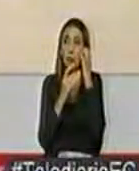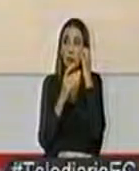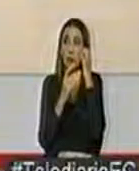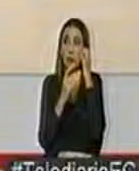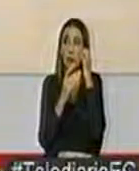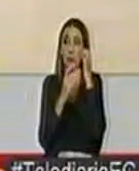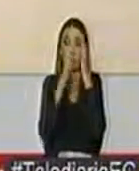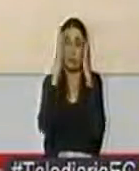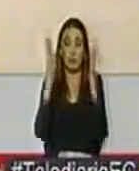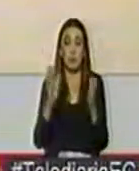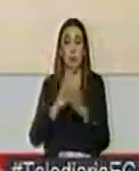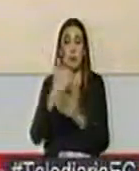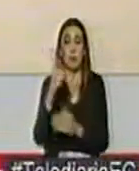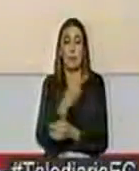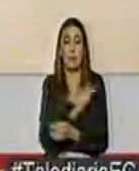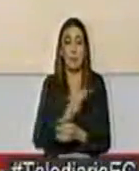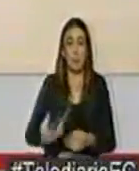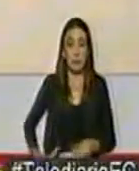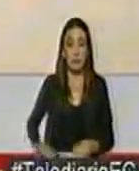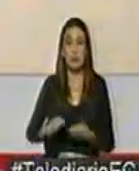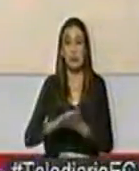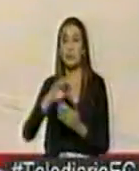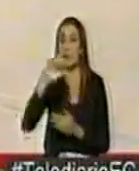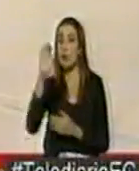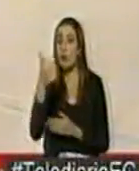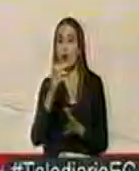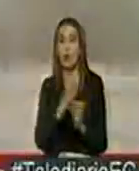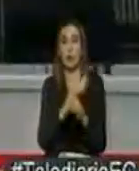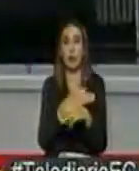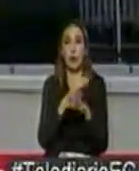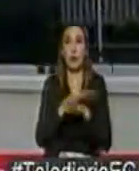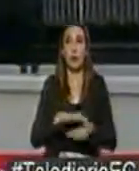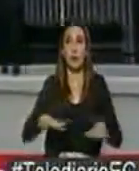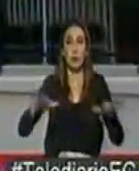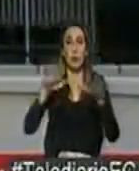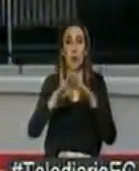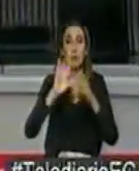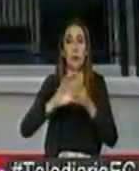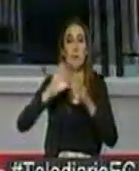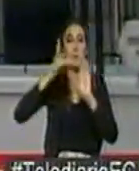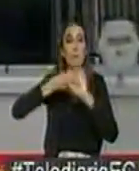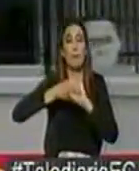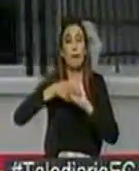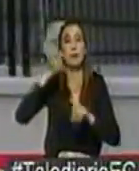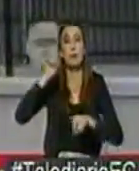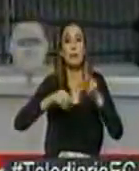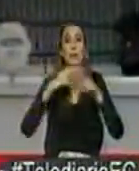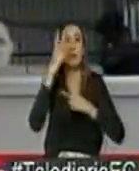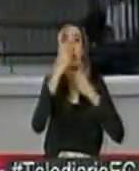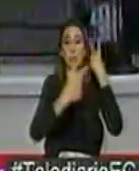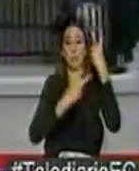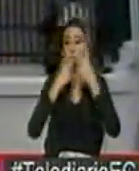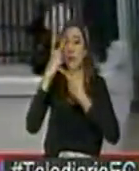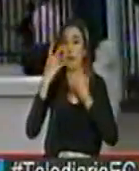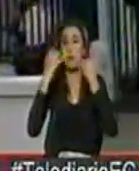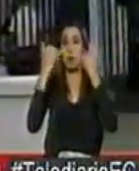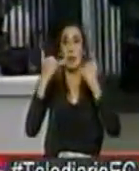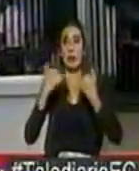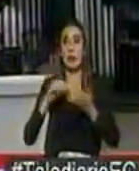el vicepresidente de la República con otros funcionarios del gobierno nacional participaron en el recorrido por el Centro de